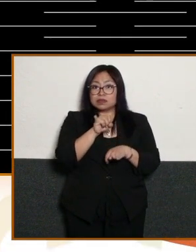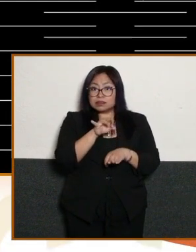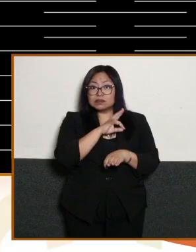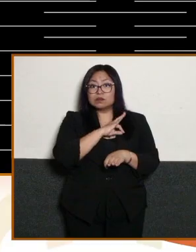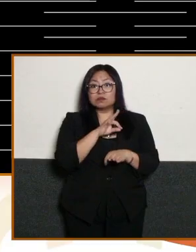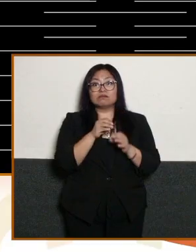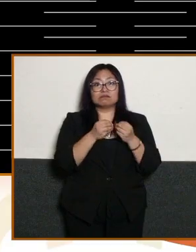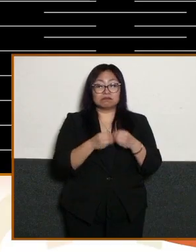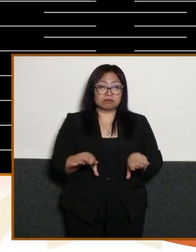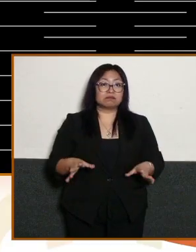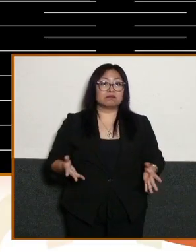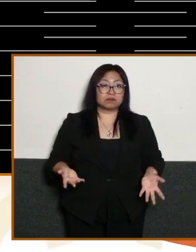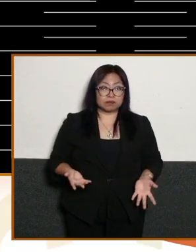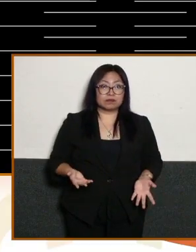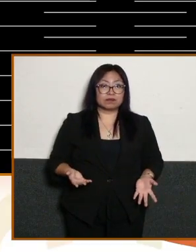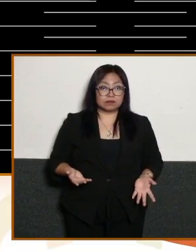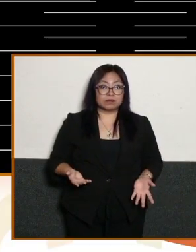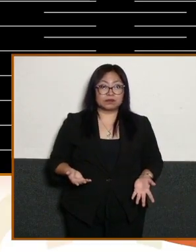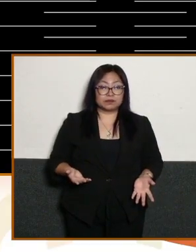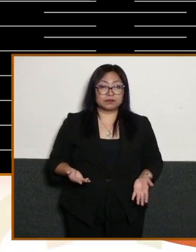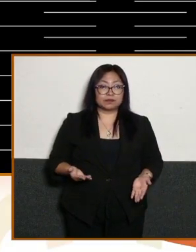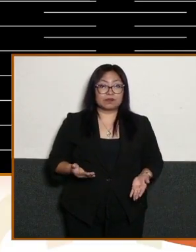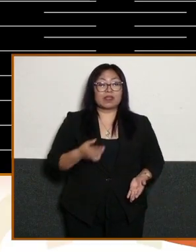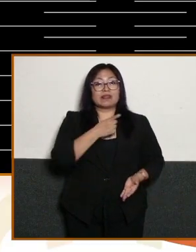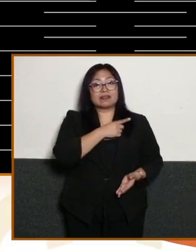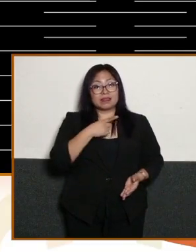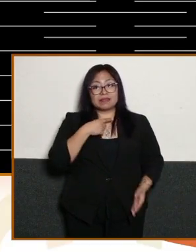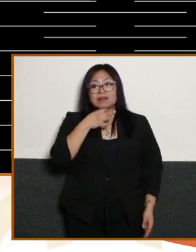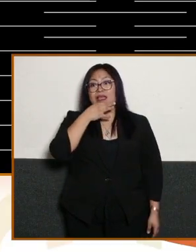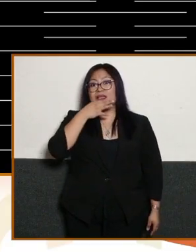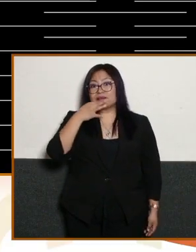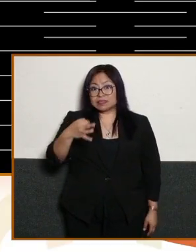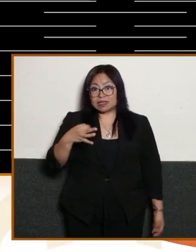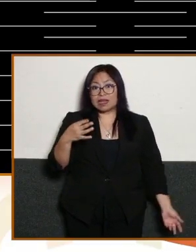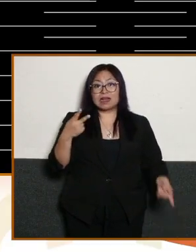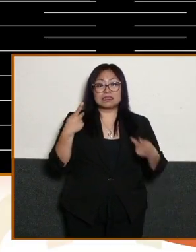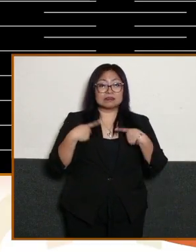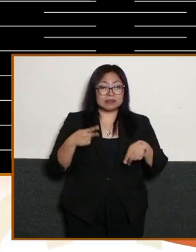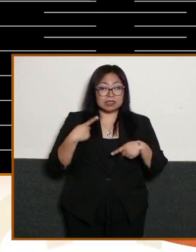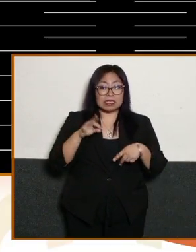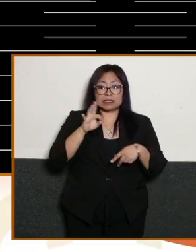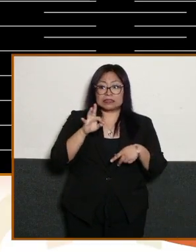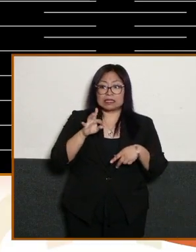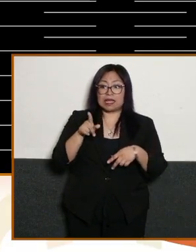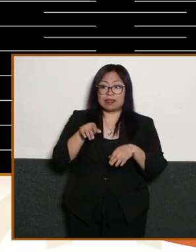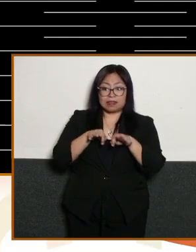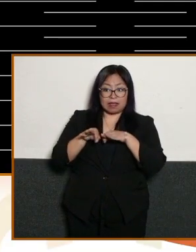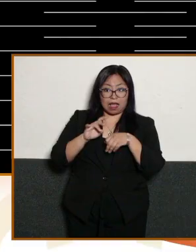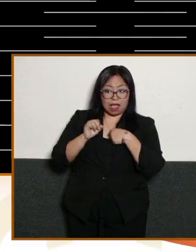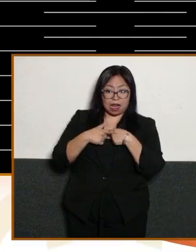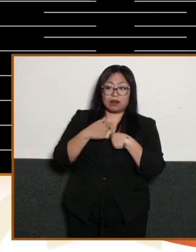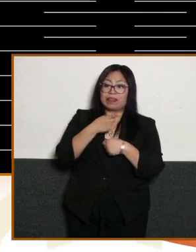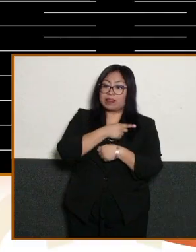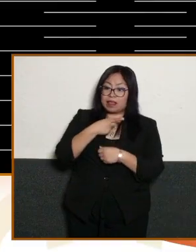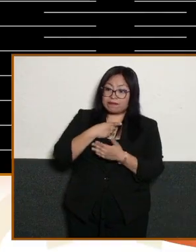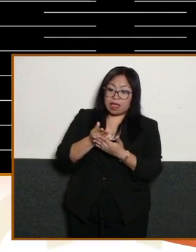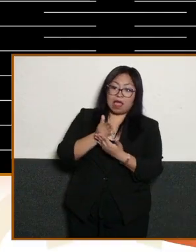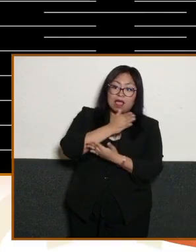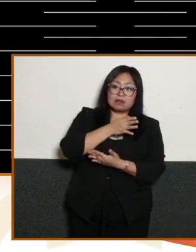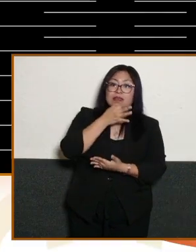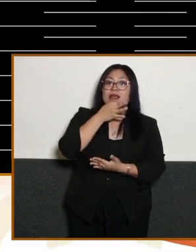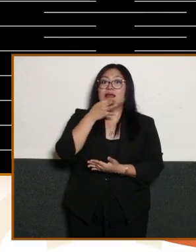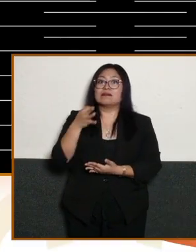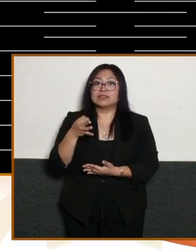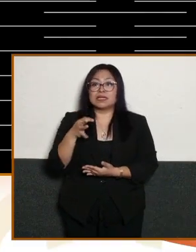perder. Y hay que avisarle a la gente que si trabaja en algo que se va a perder, pues avísenle. Y díganle,